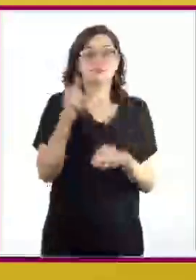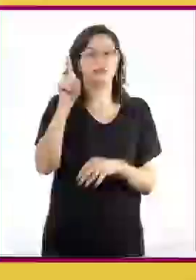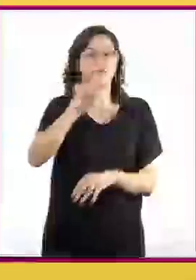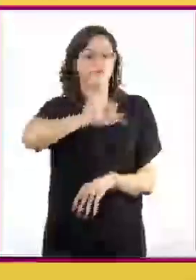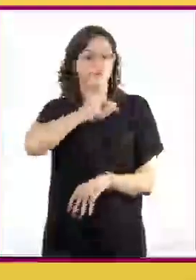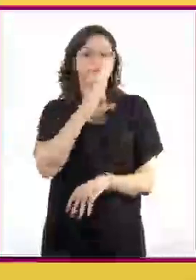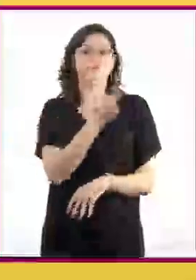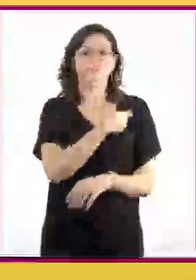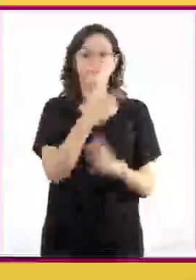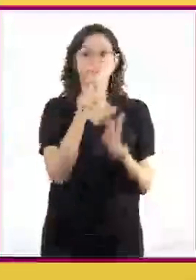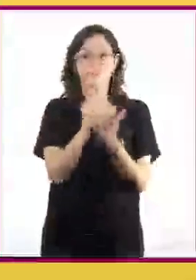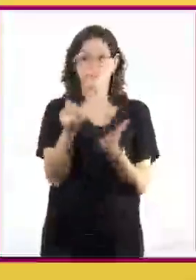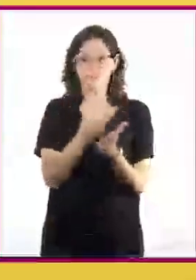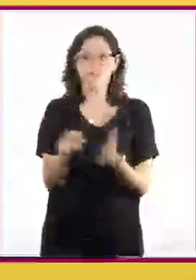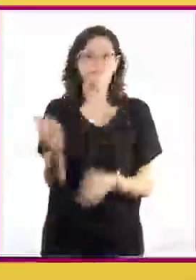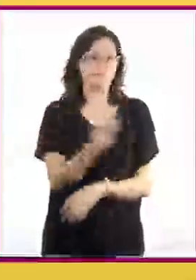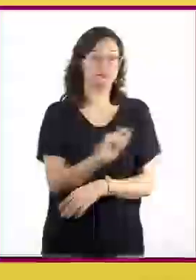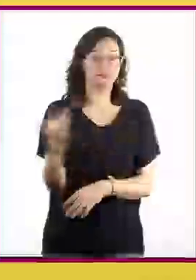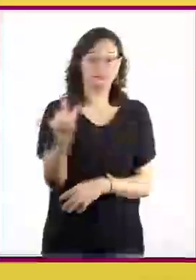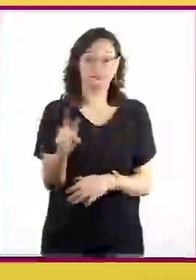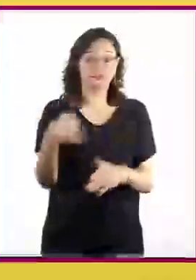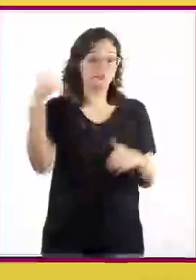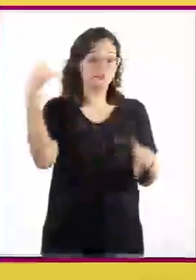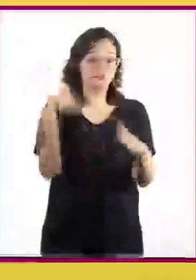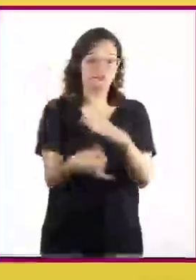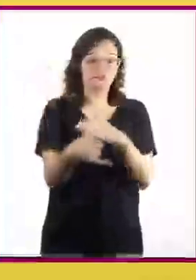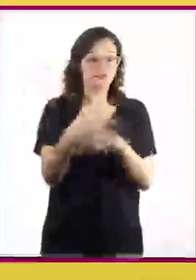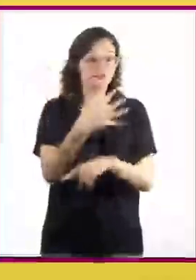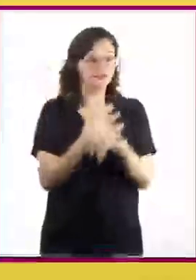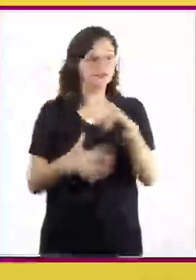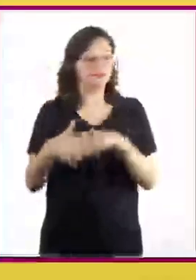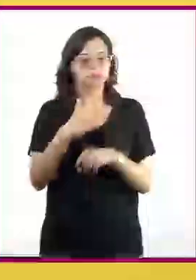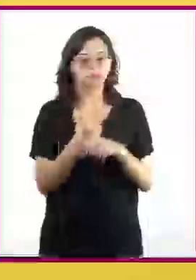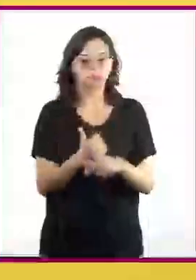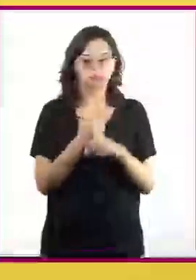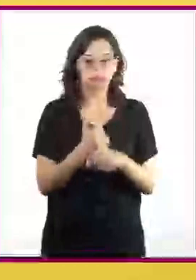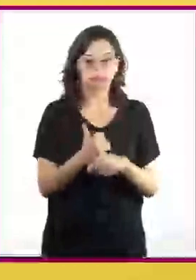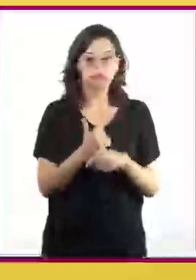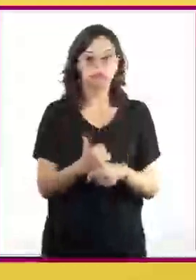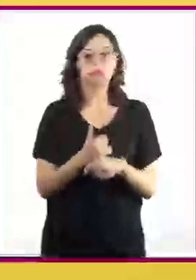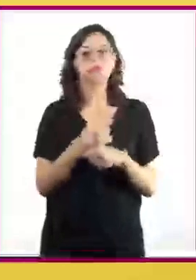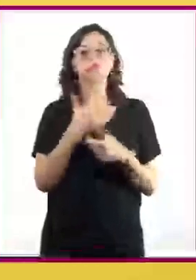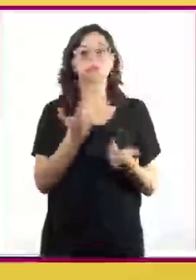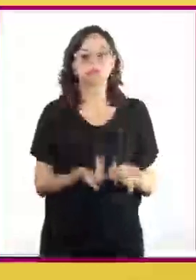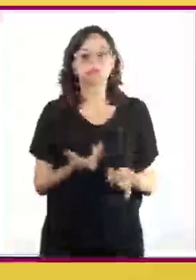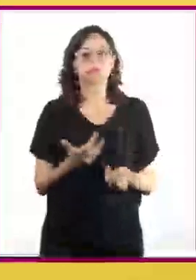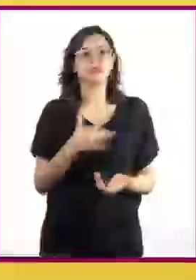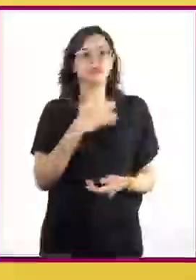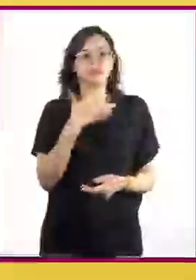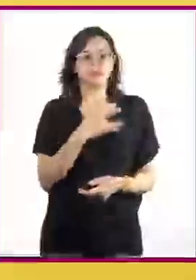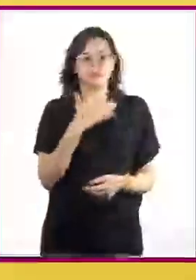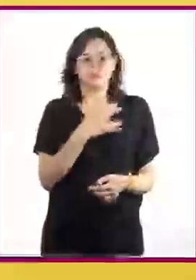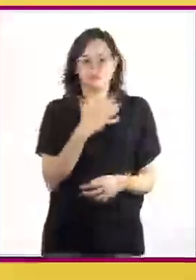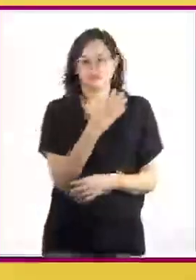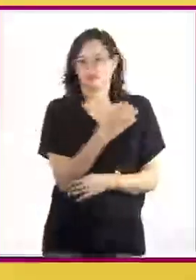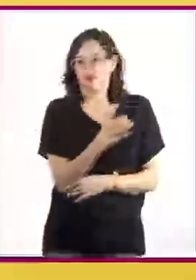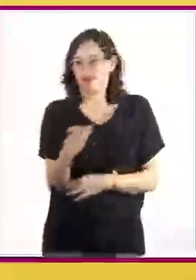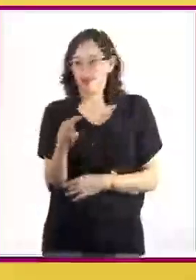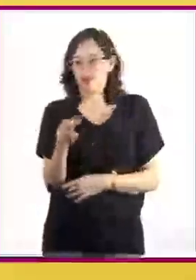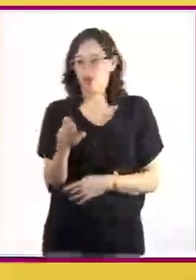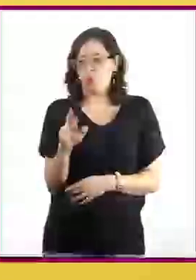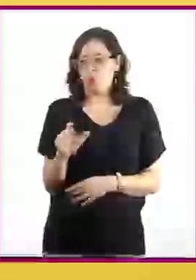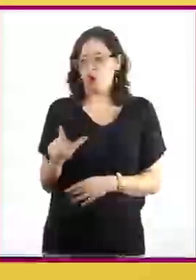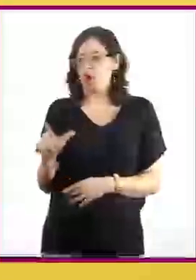española. Letras que reflejan una profunda crisis existencial, intensificada por la moral provinciana que le